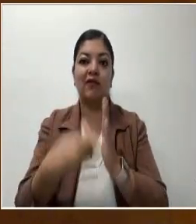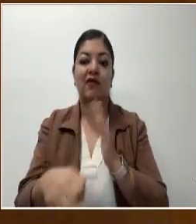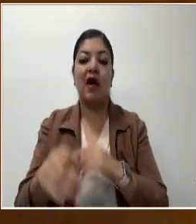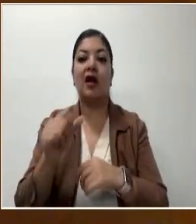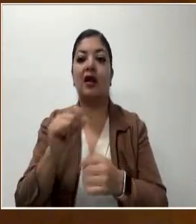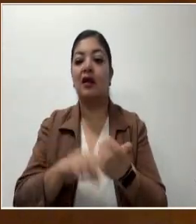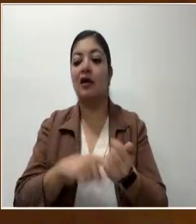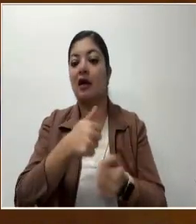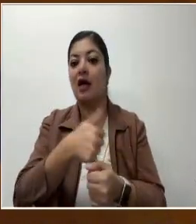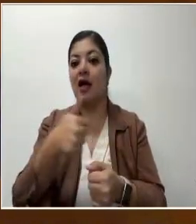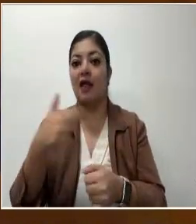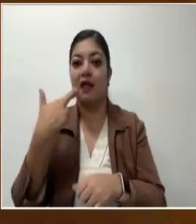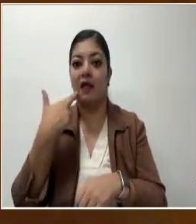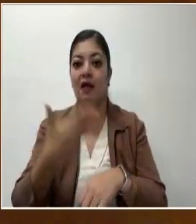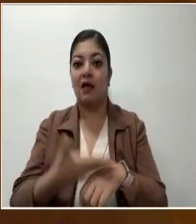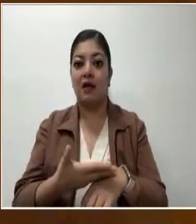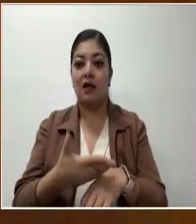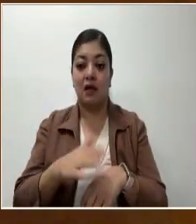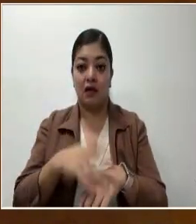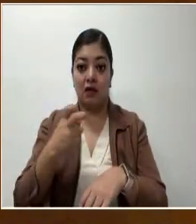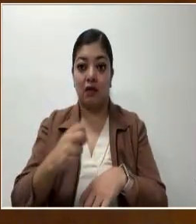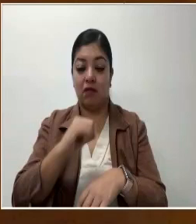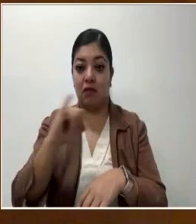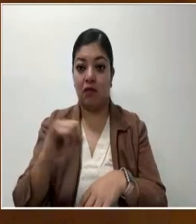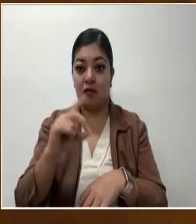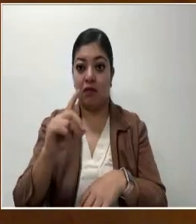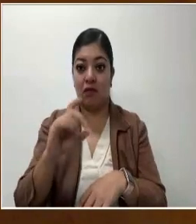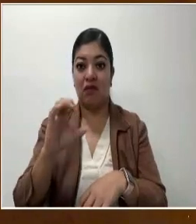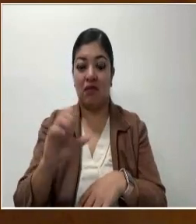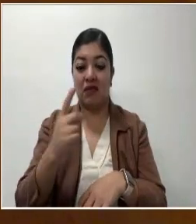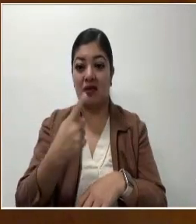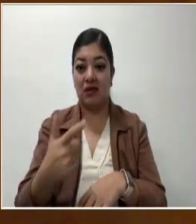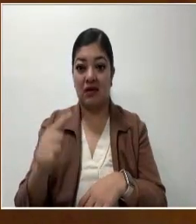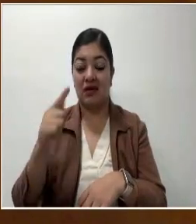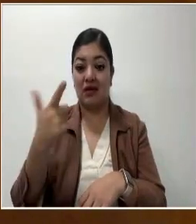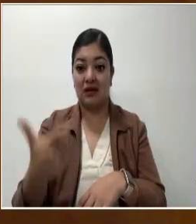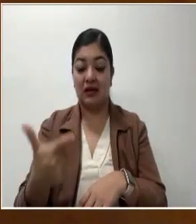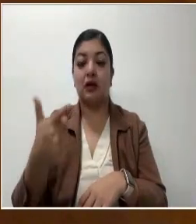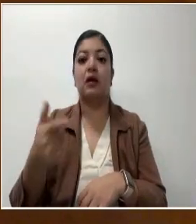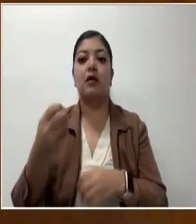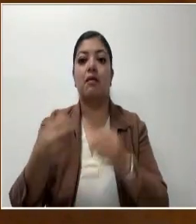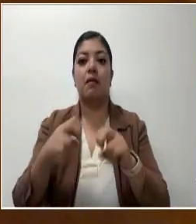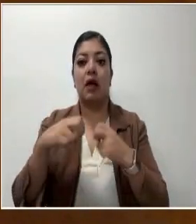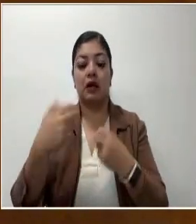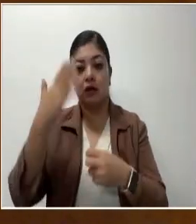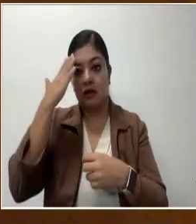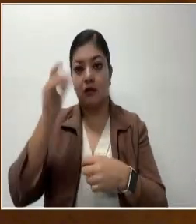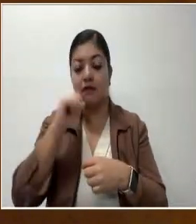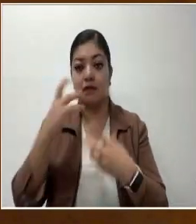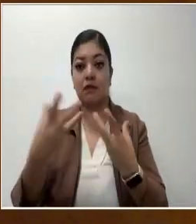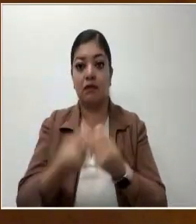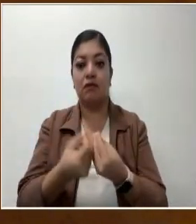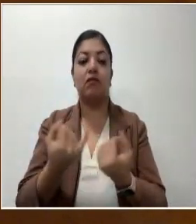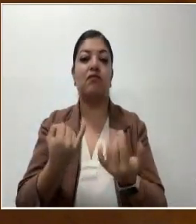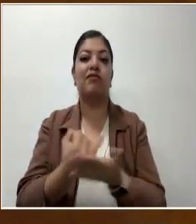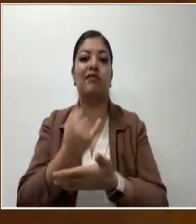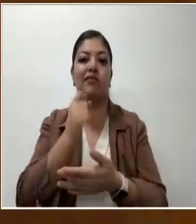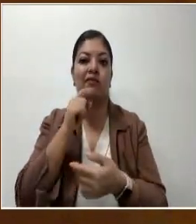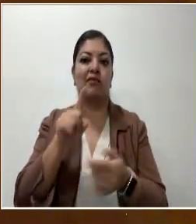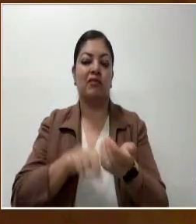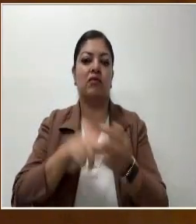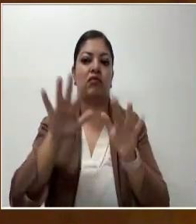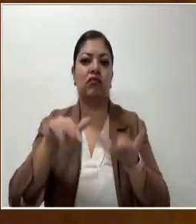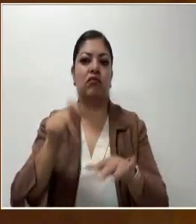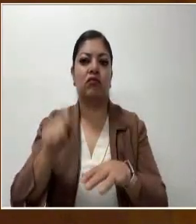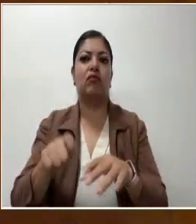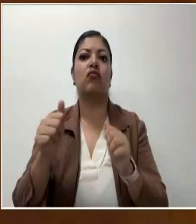ellos por cuanto hace al juicio de la ciudadanía 577 de este año las magistraturas que integran este órgano jurisdicional confirmaron la sentencia impugnada ante lo